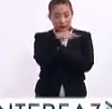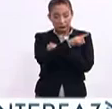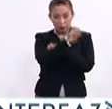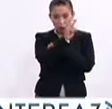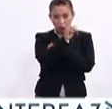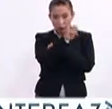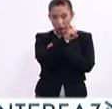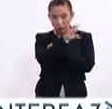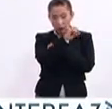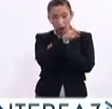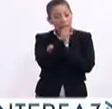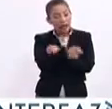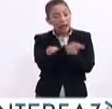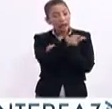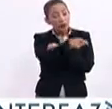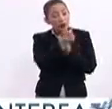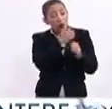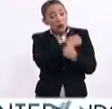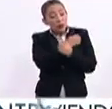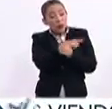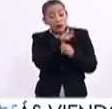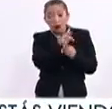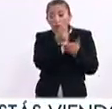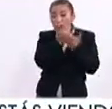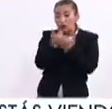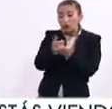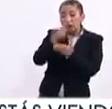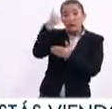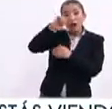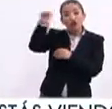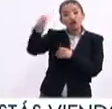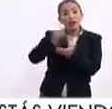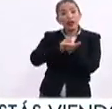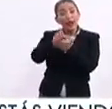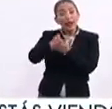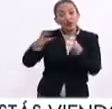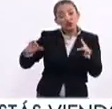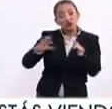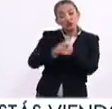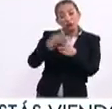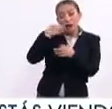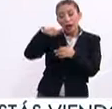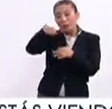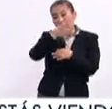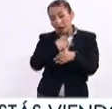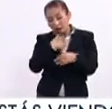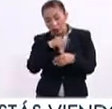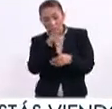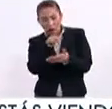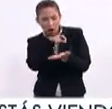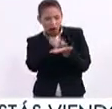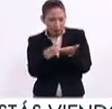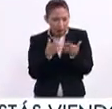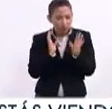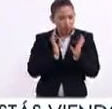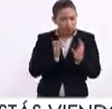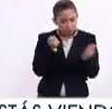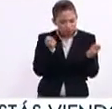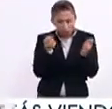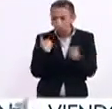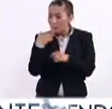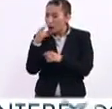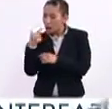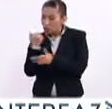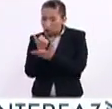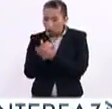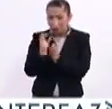de la UNESCO como un eje articulador de otros derechos para tener buenos consumidores, para tener mejores